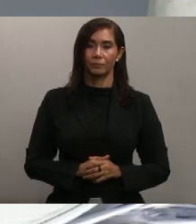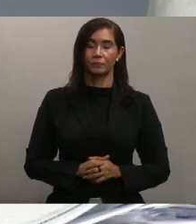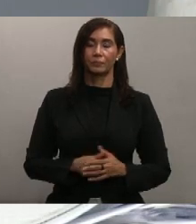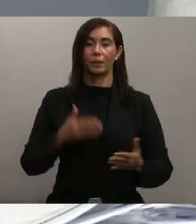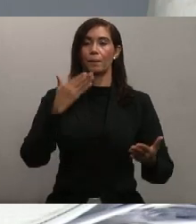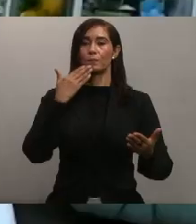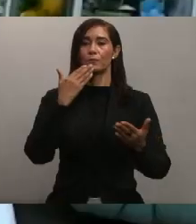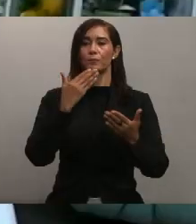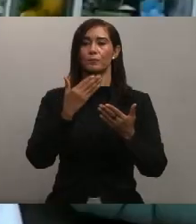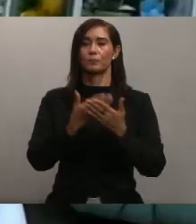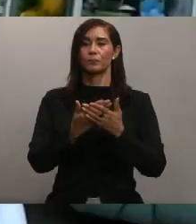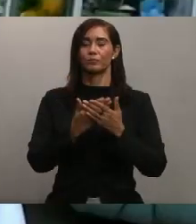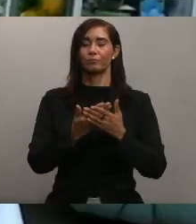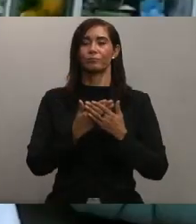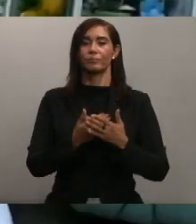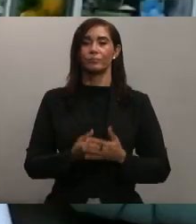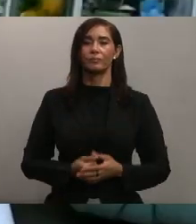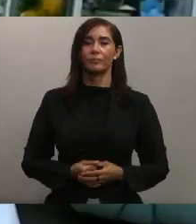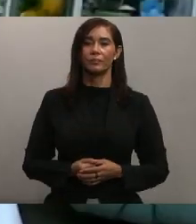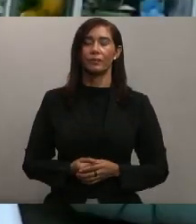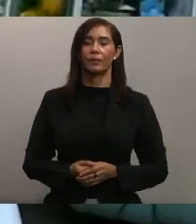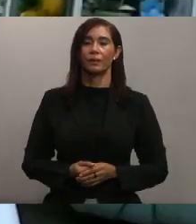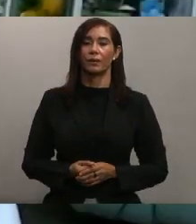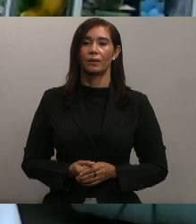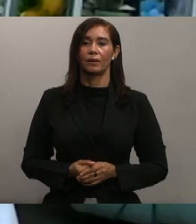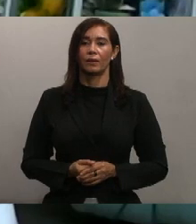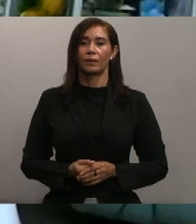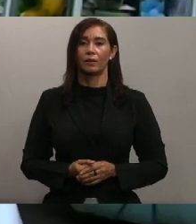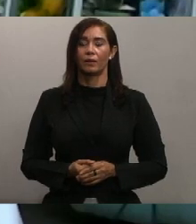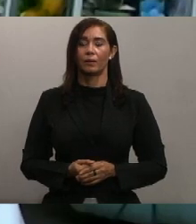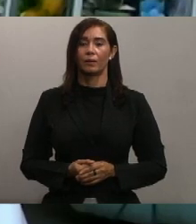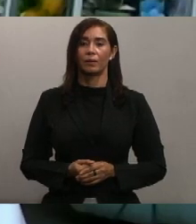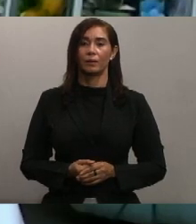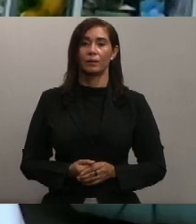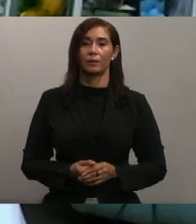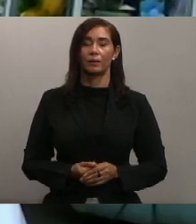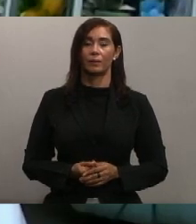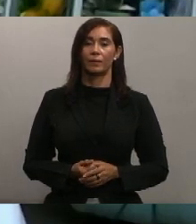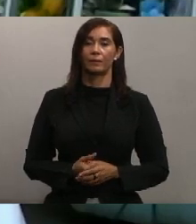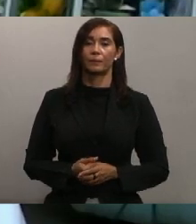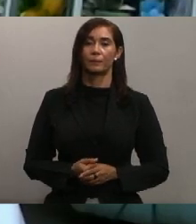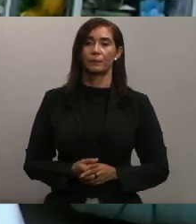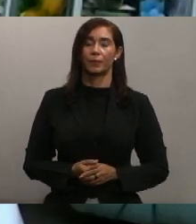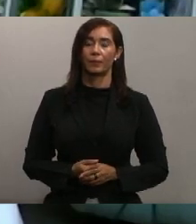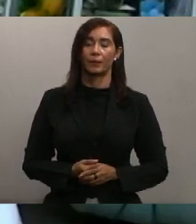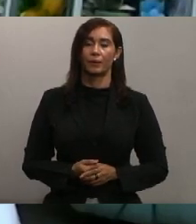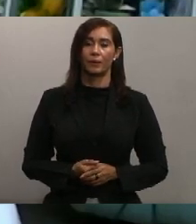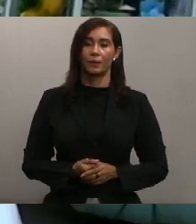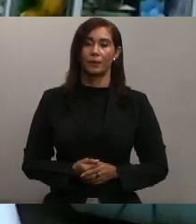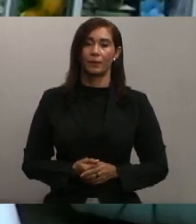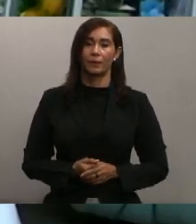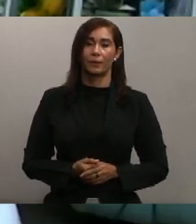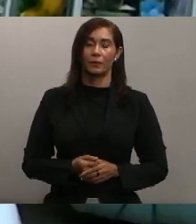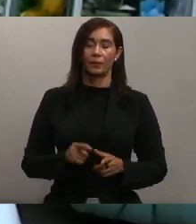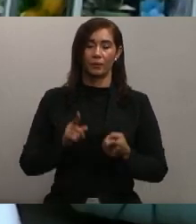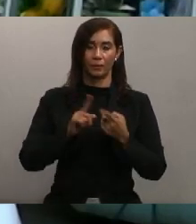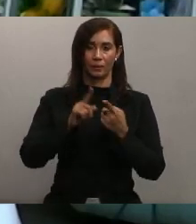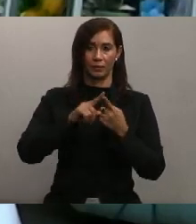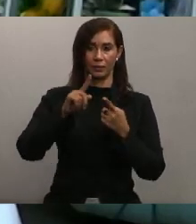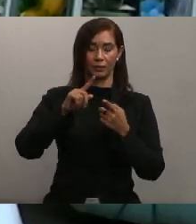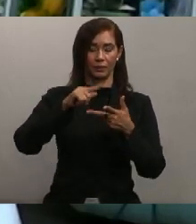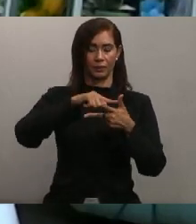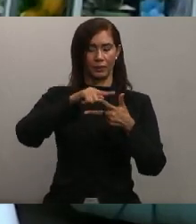Muchísimas gracias. Félix Lajara, Programa Al Filo, Grupo de Medio Panorama, Canal 25. Ministro, tengo